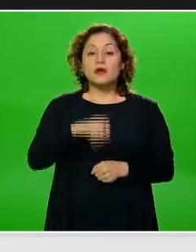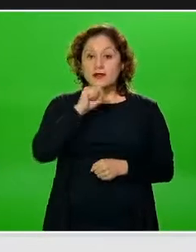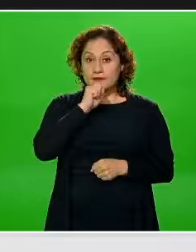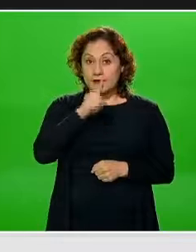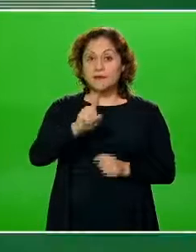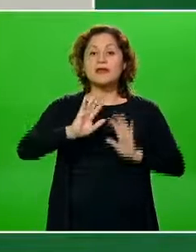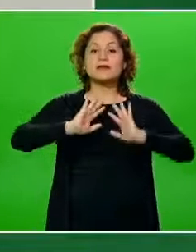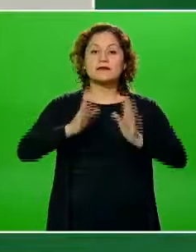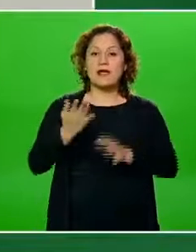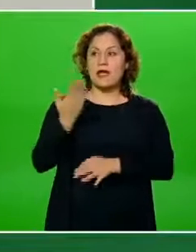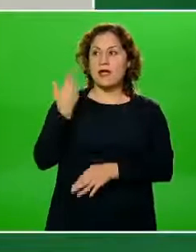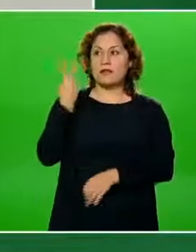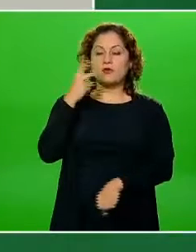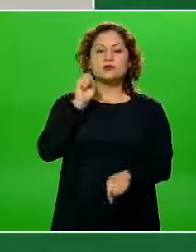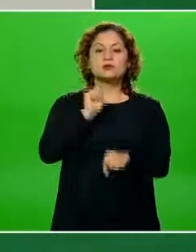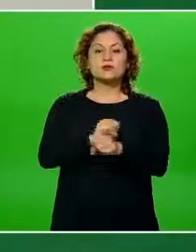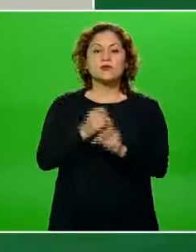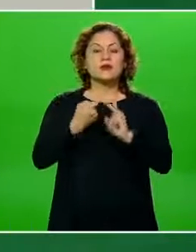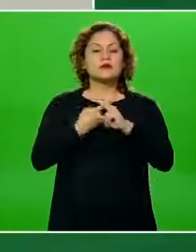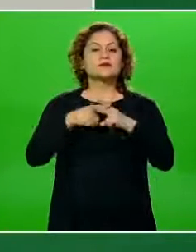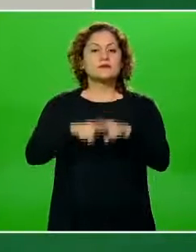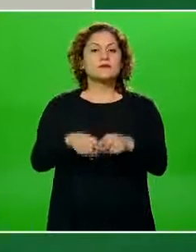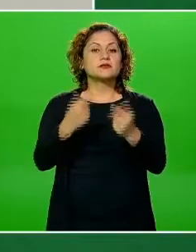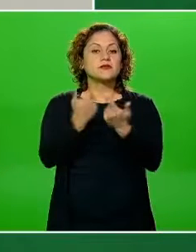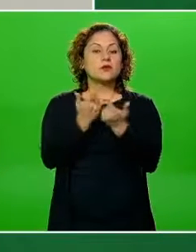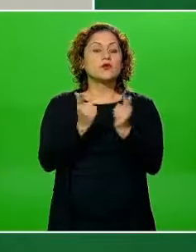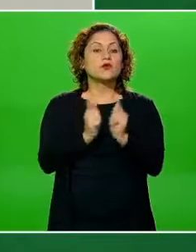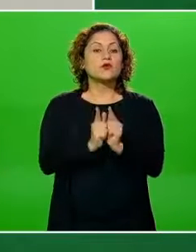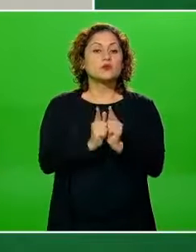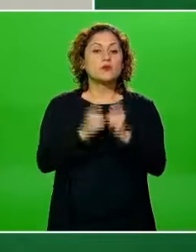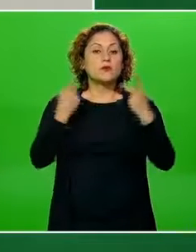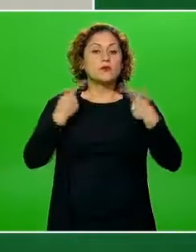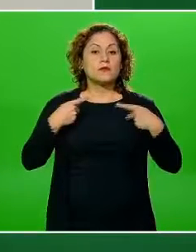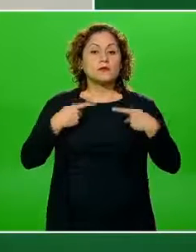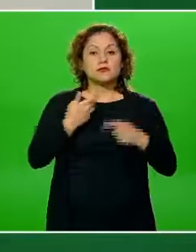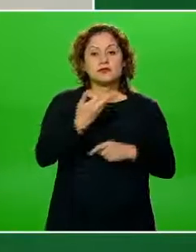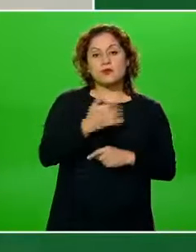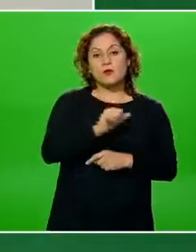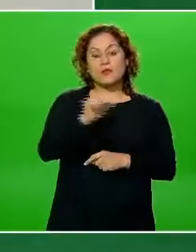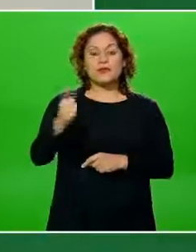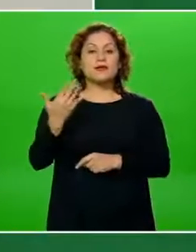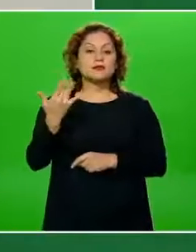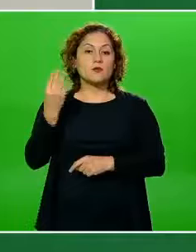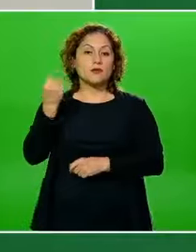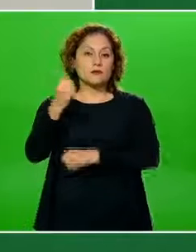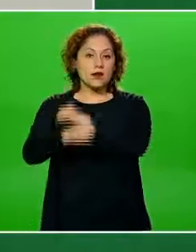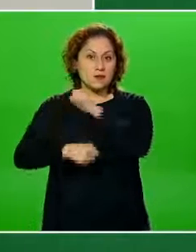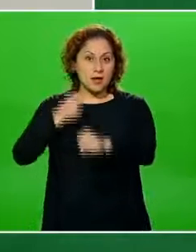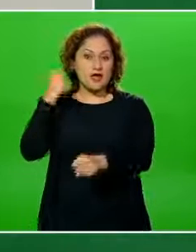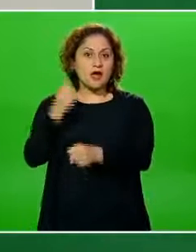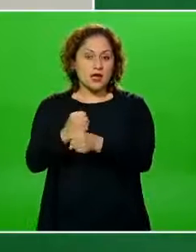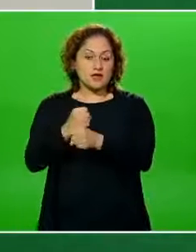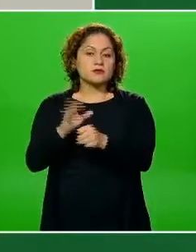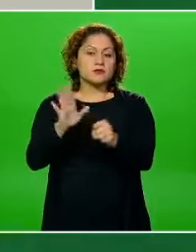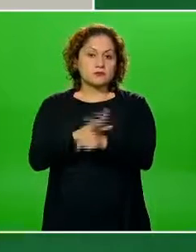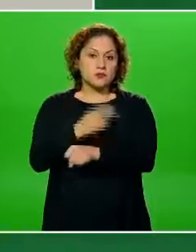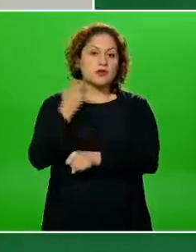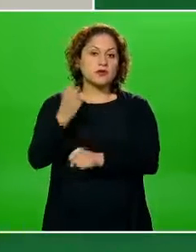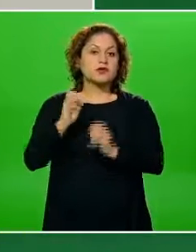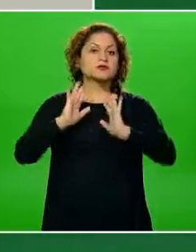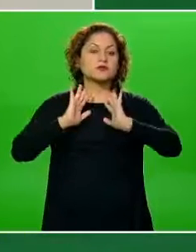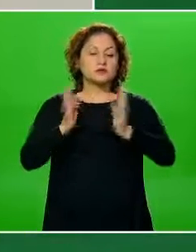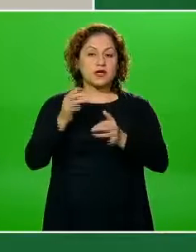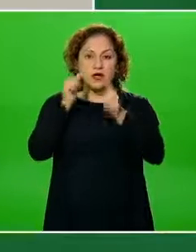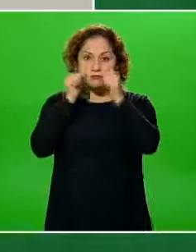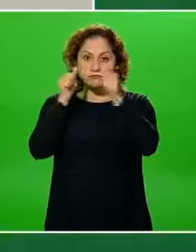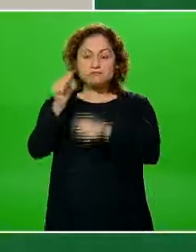ya 2 semanas que inició el grupo de personas de 50 a 59 años, por lo tanto ahora podemos hablar de